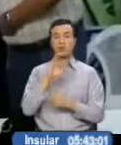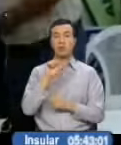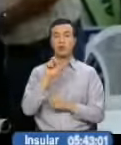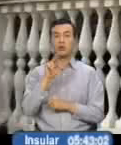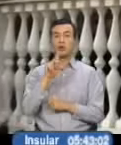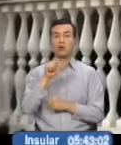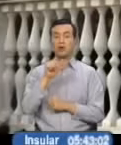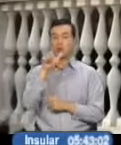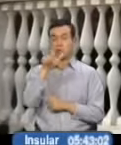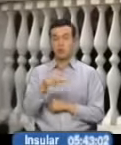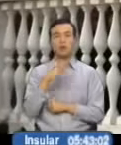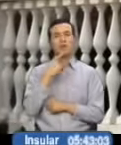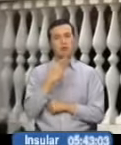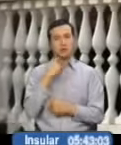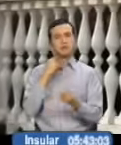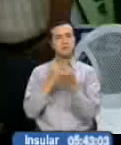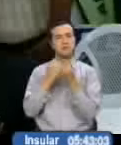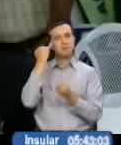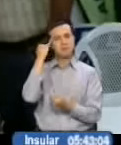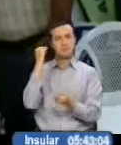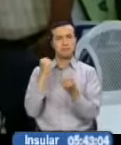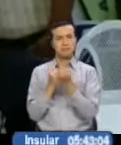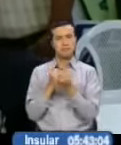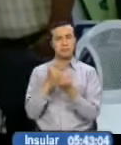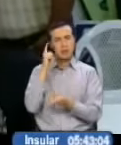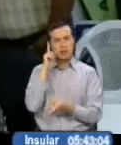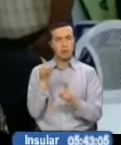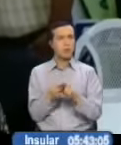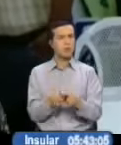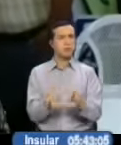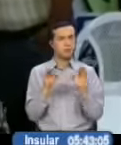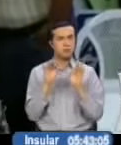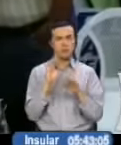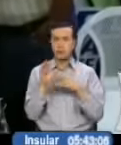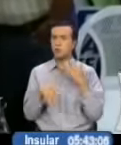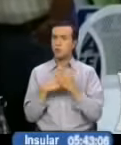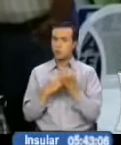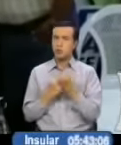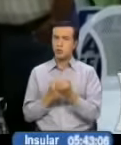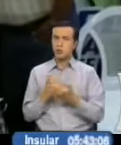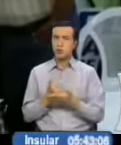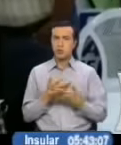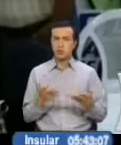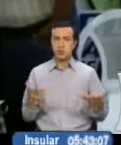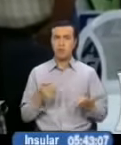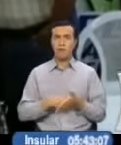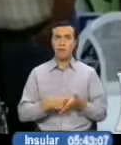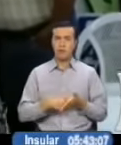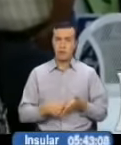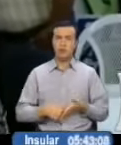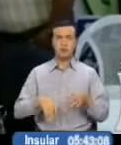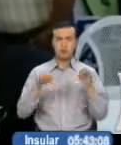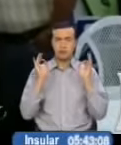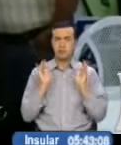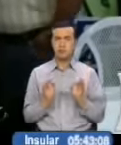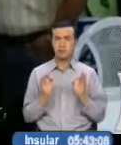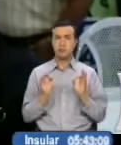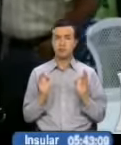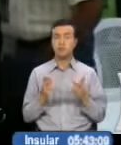de Picuazá, apoya esta iniciativa. Totalmente, totalmente estamos apoyando esa firma para